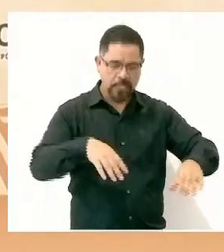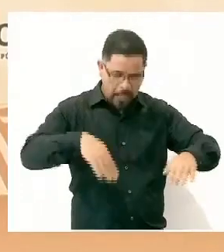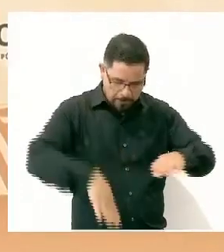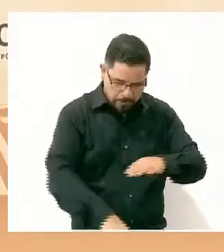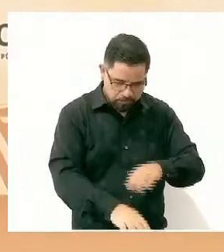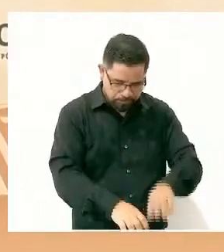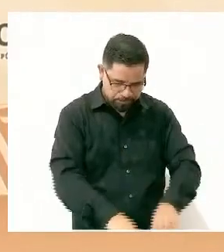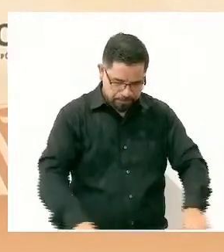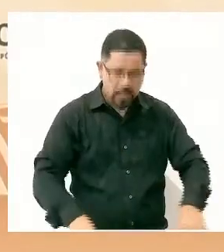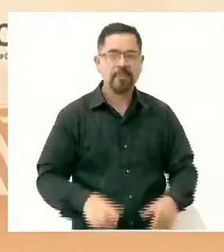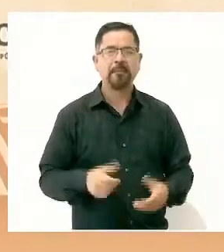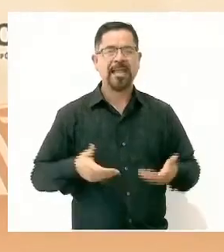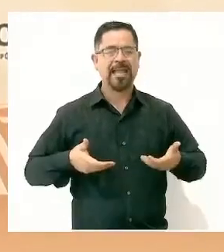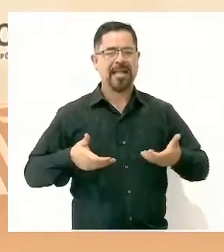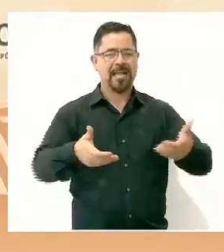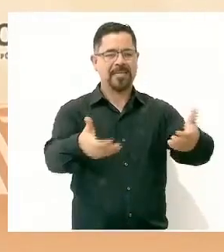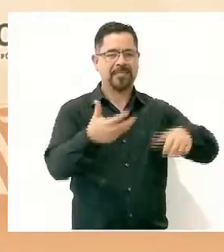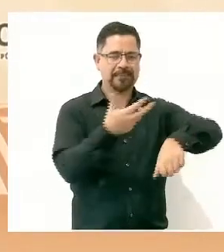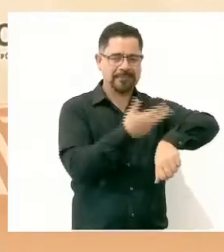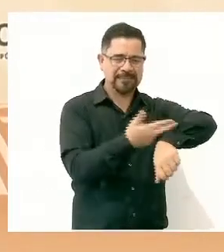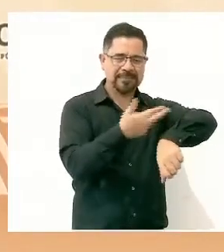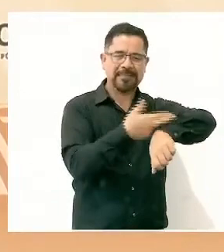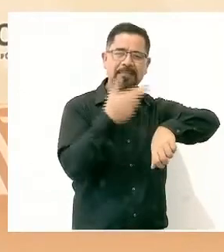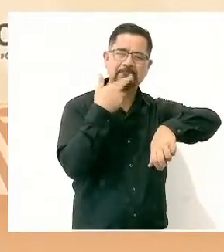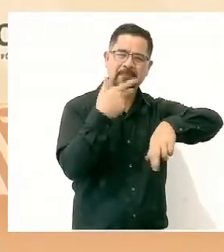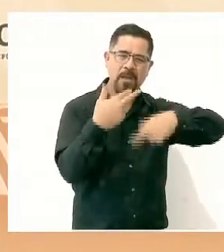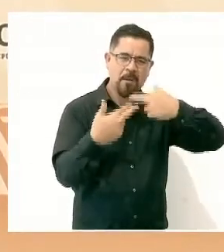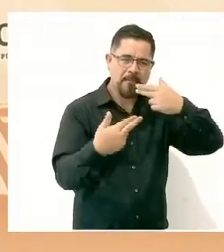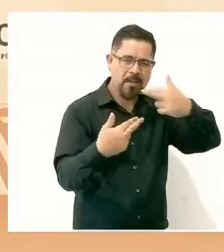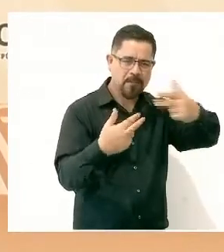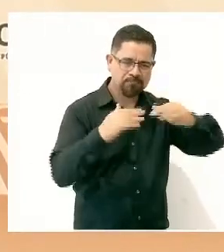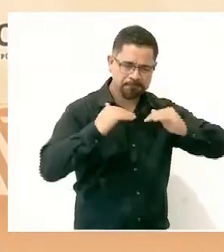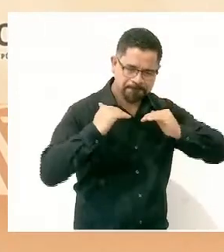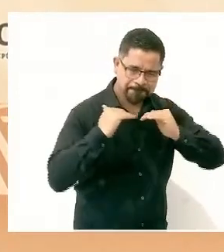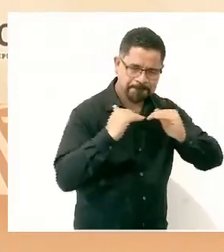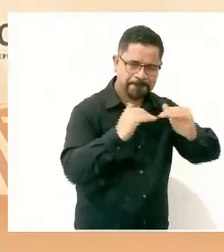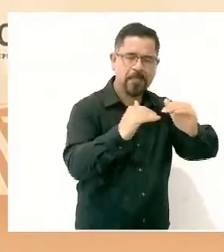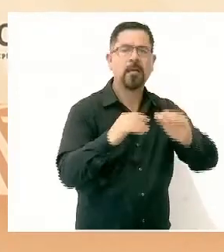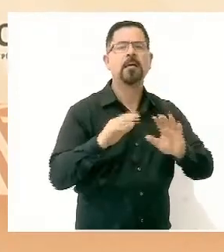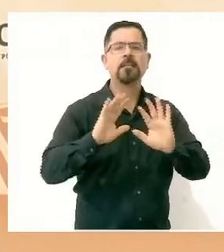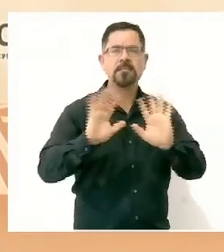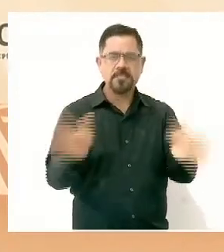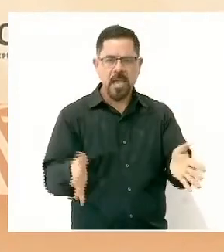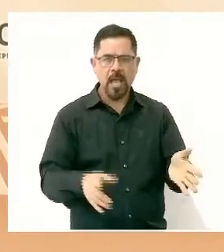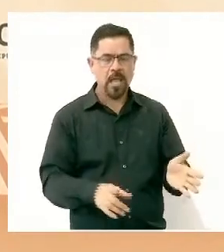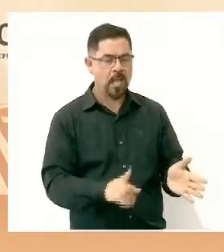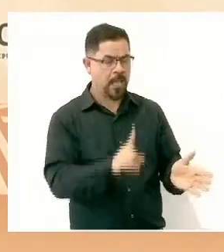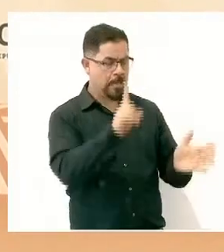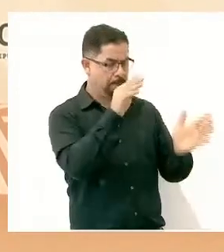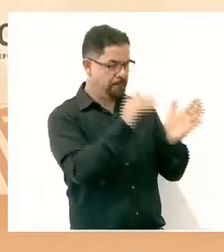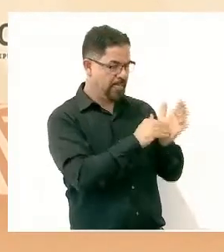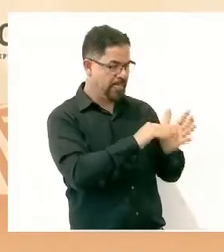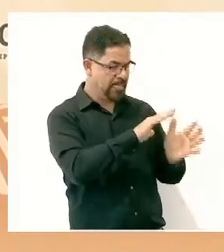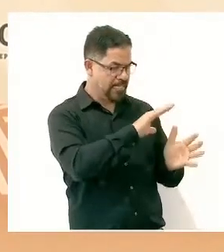calles. Ya se han entregado alrededor de 1,500 créditos.